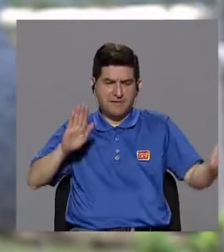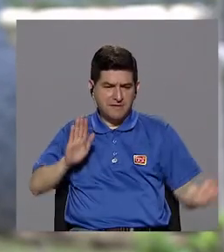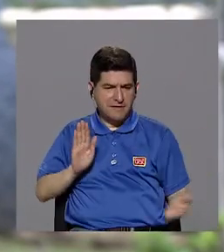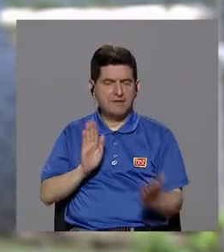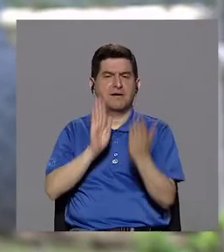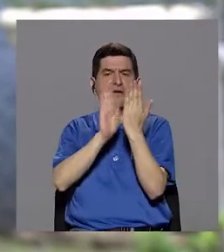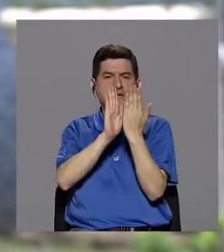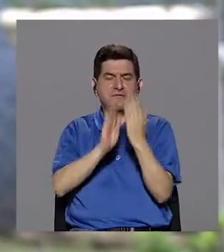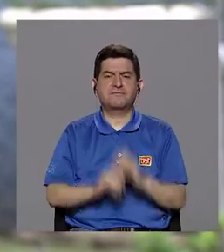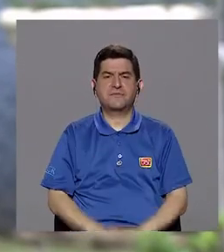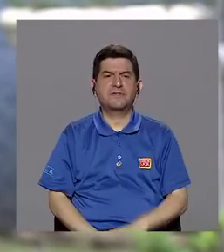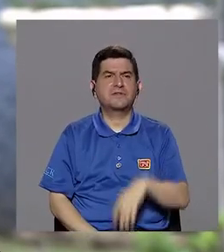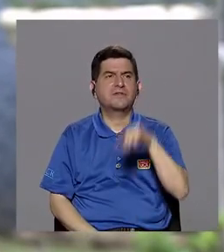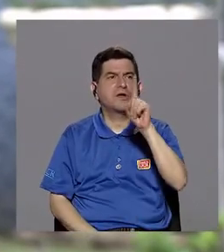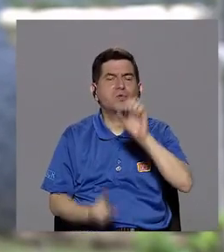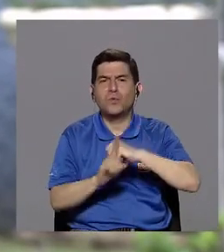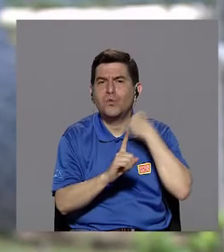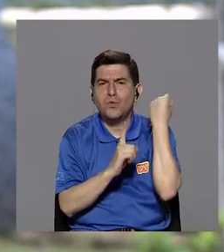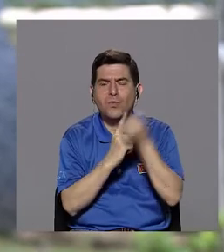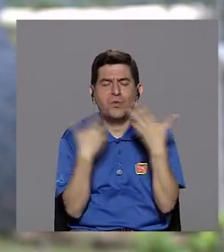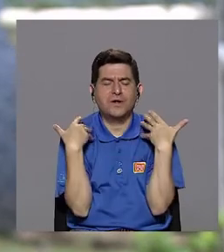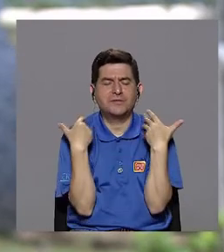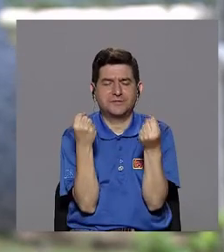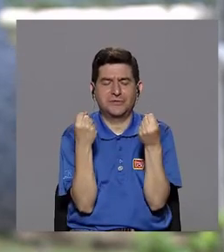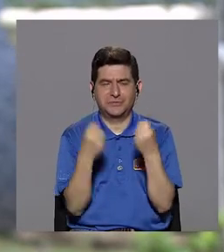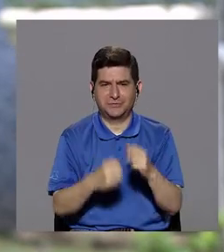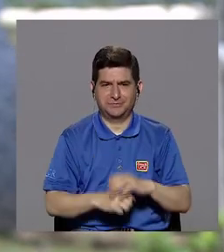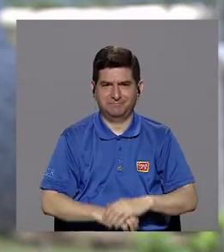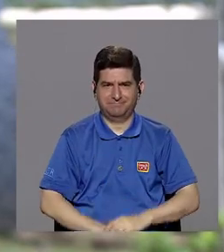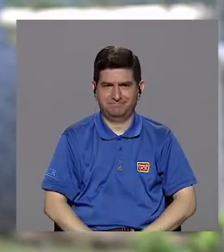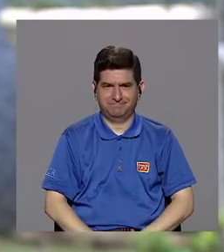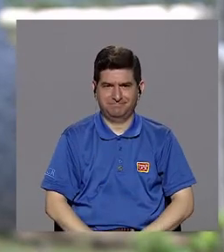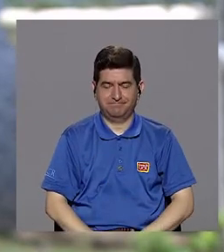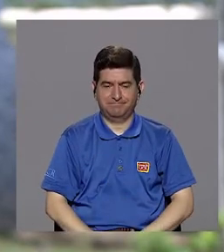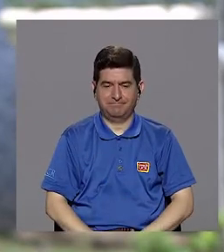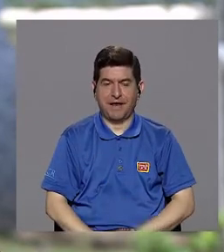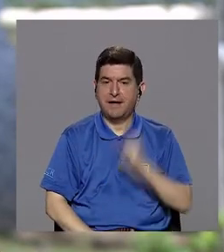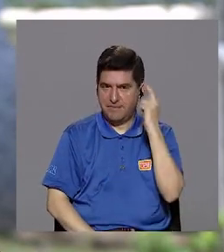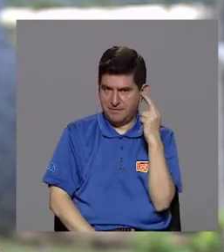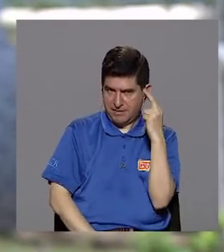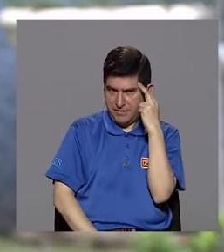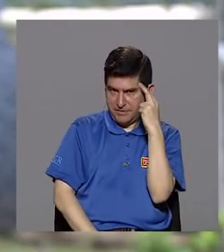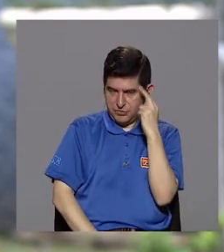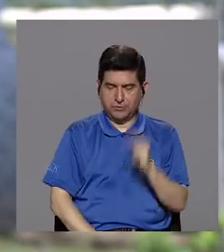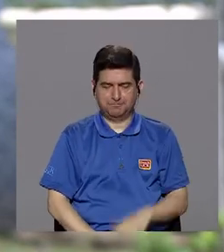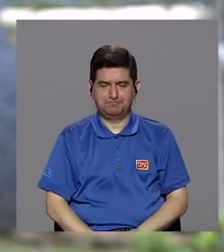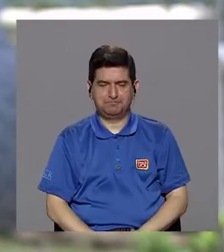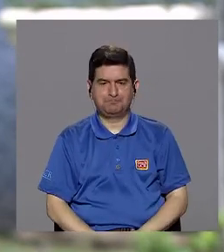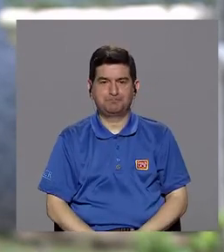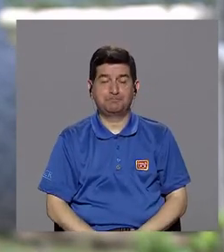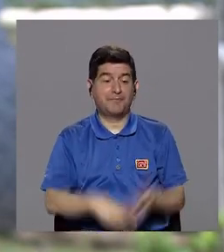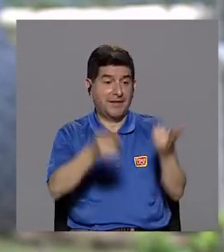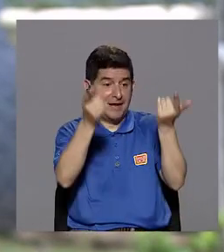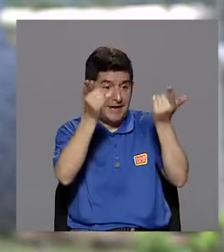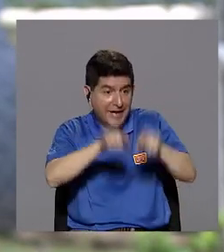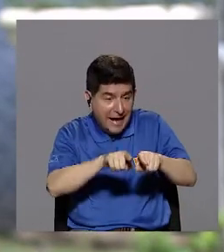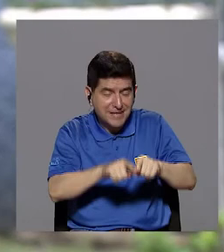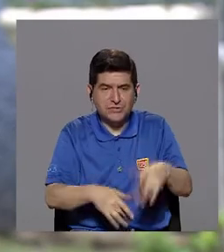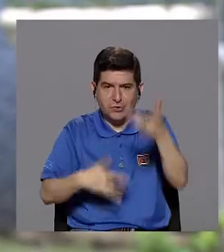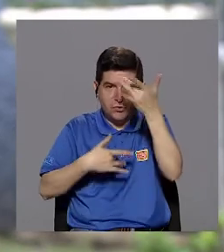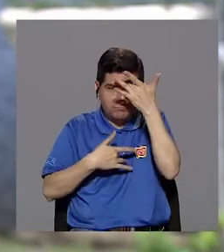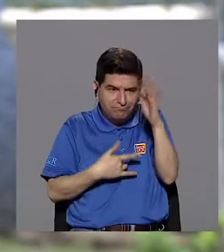afrontar una situación de salud, ¿verdad? Porque, vamos a ver, en el caso específico